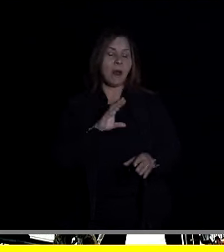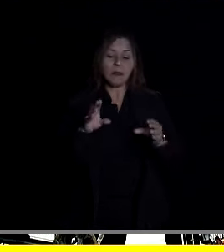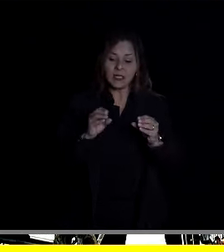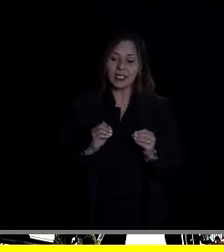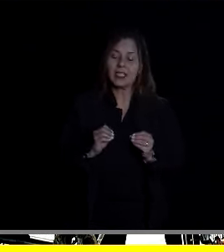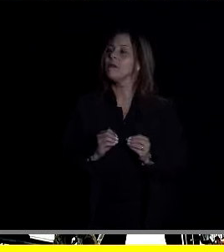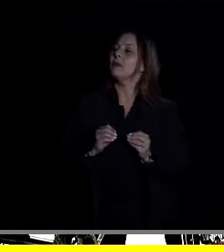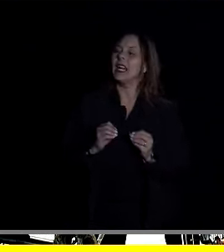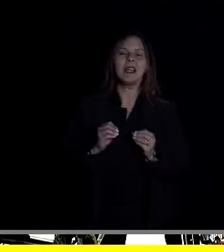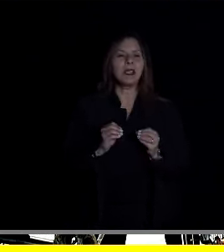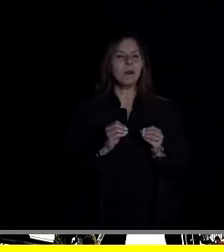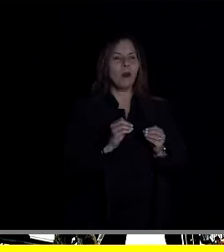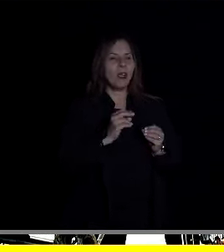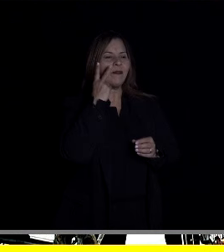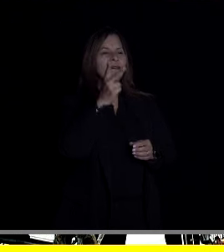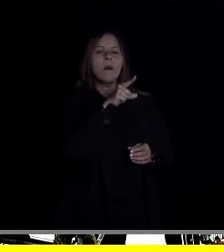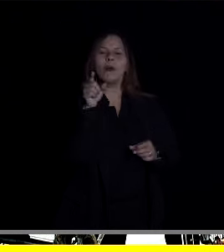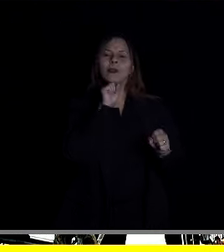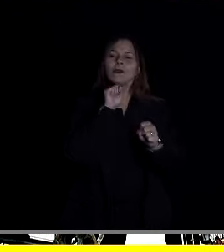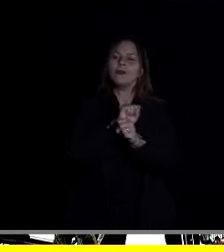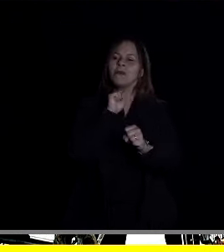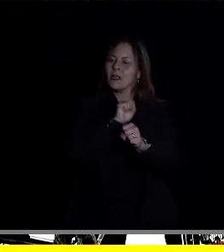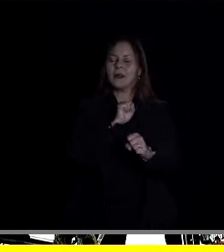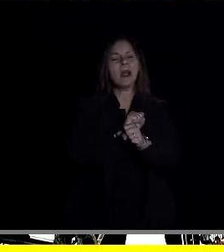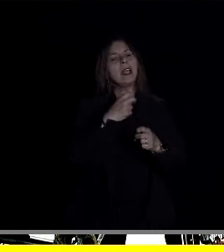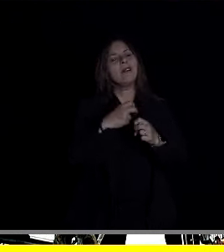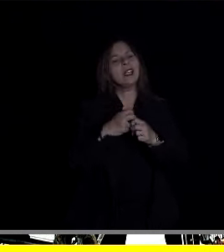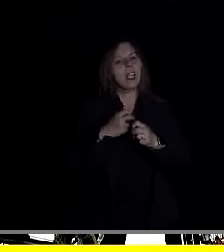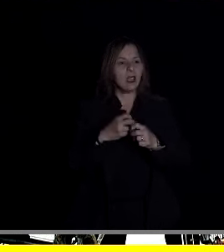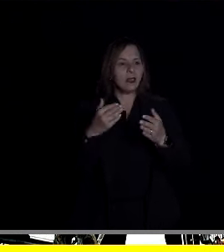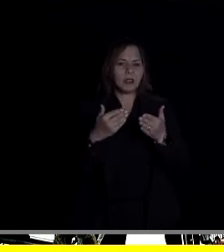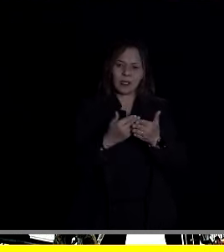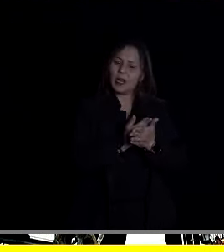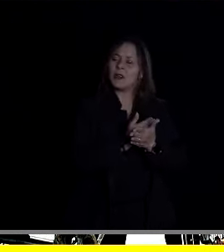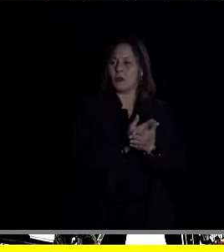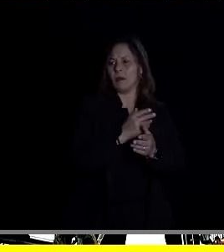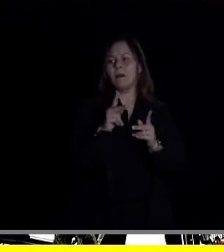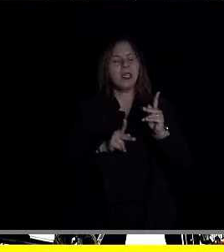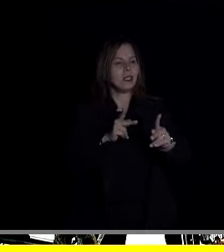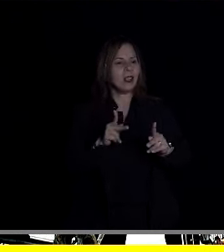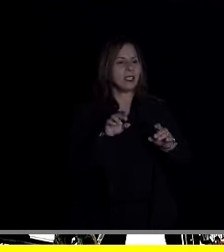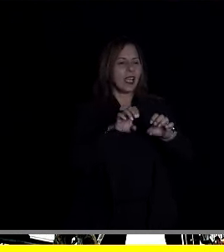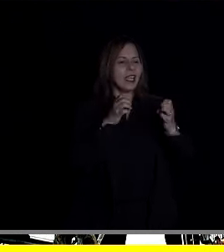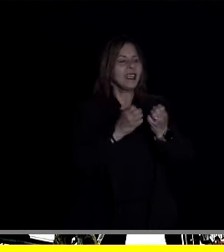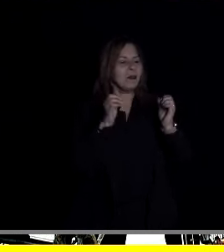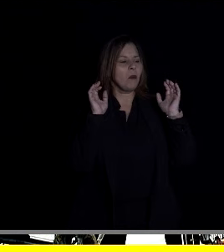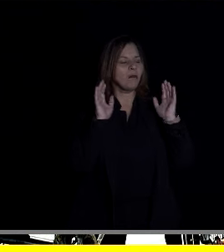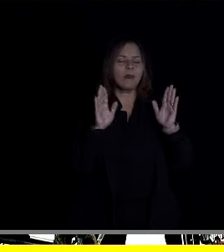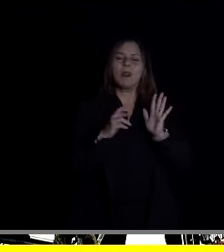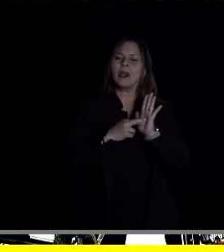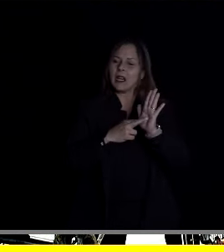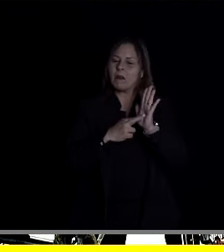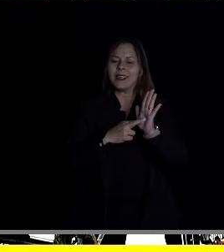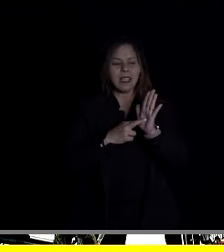Reconocemos su labor y las dificultades de los nuevos reclutamientos, así que ese equipo extraordinario, veo unos cuantos